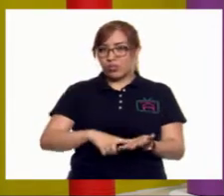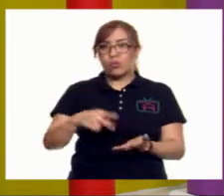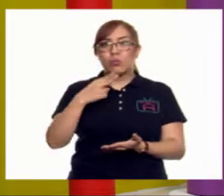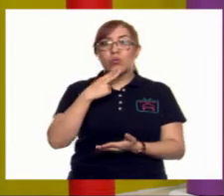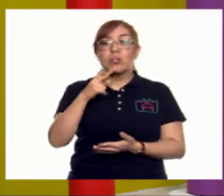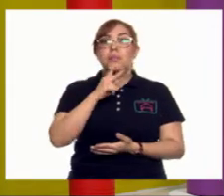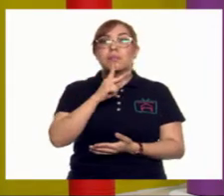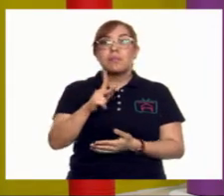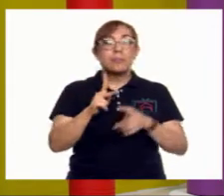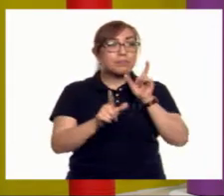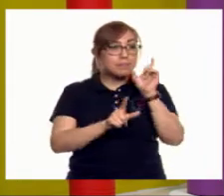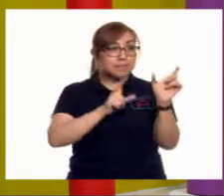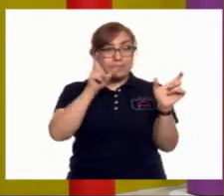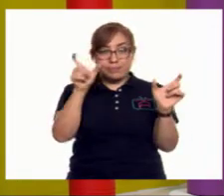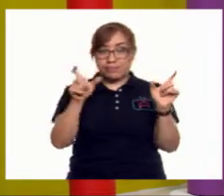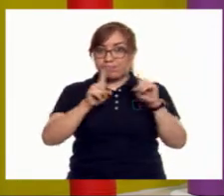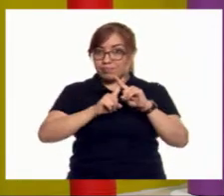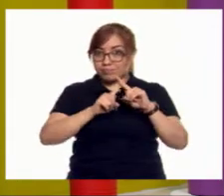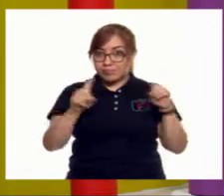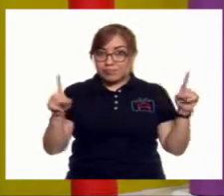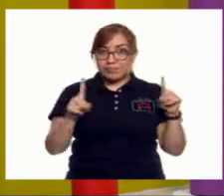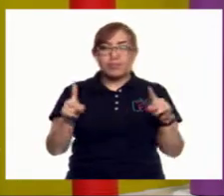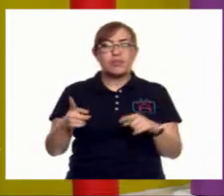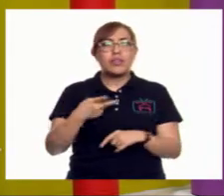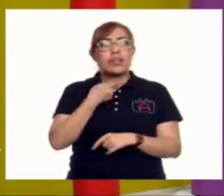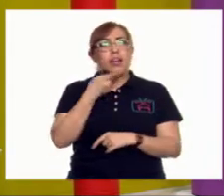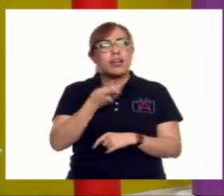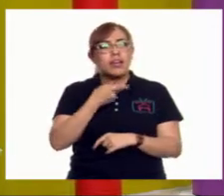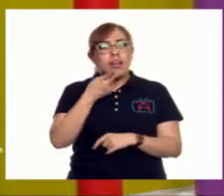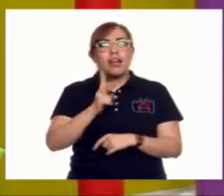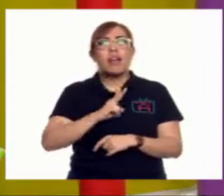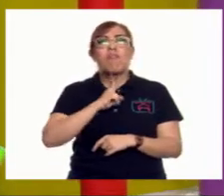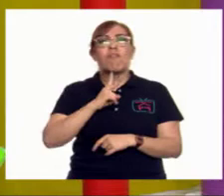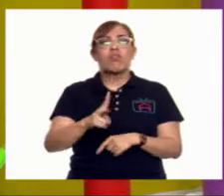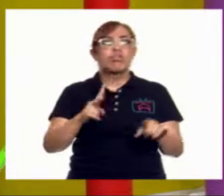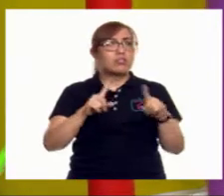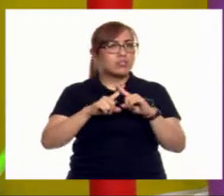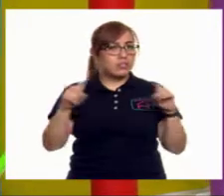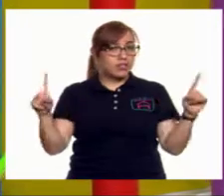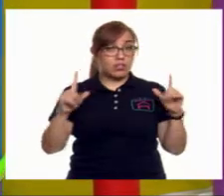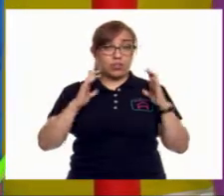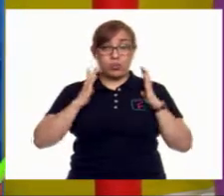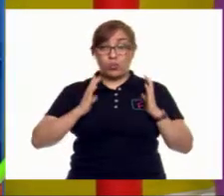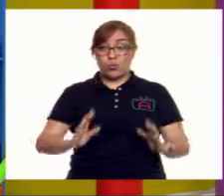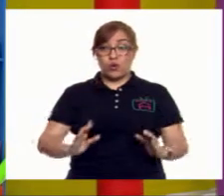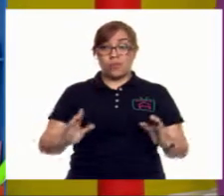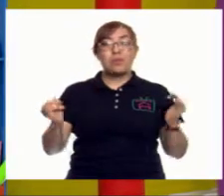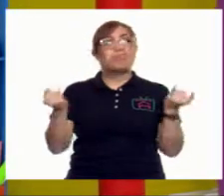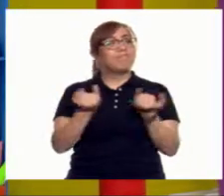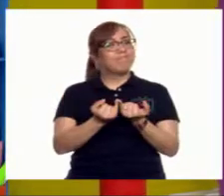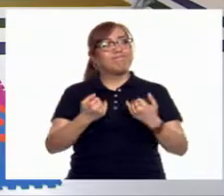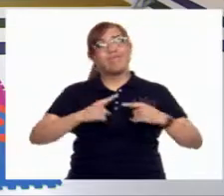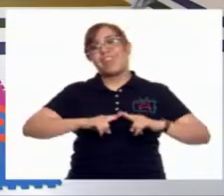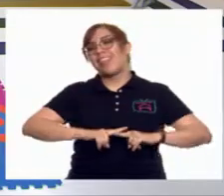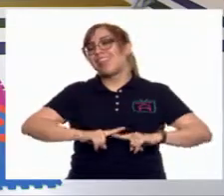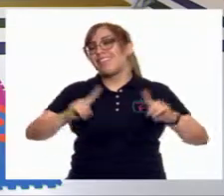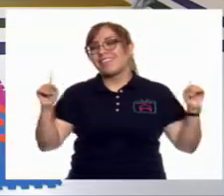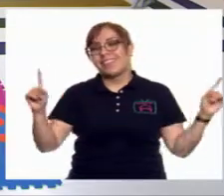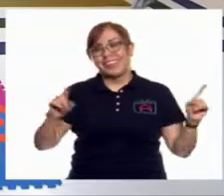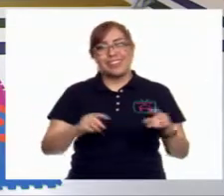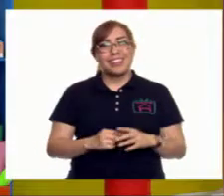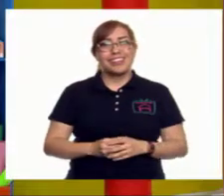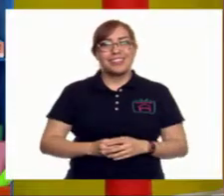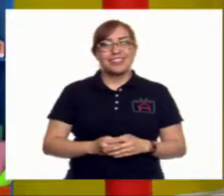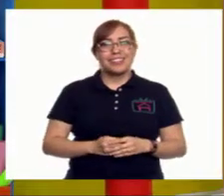diferentes, tonos diferentes y hasta nuestro cuerpo se comporta de una forma diferente